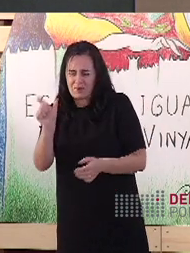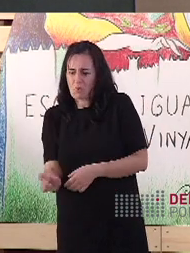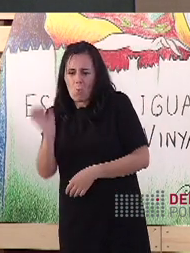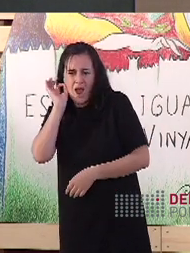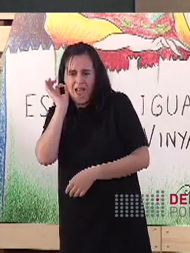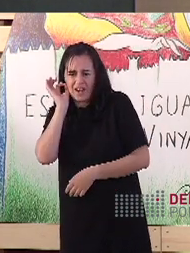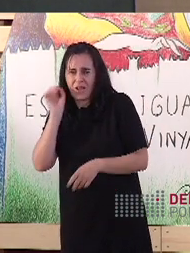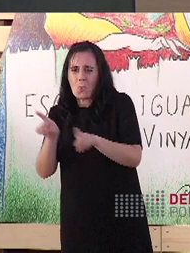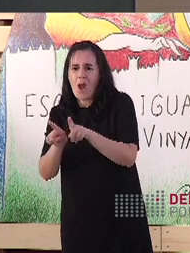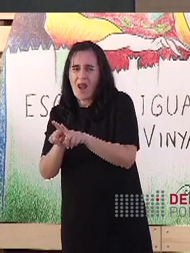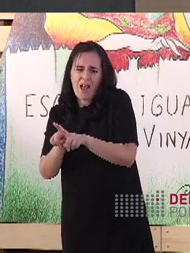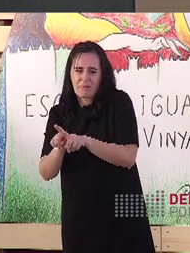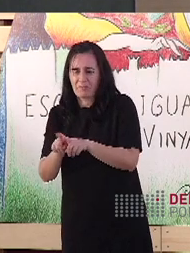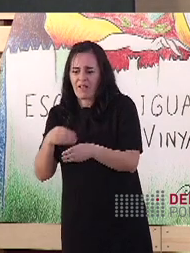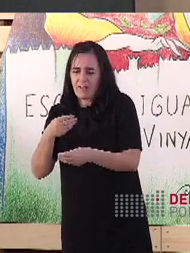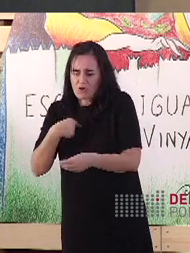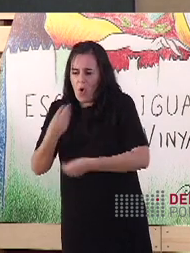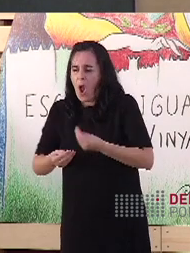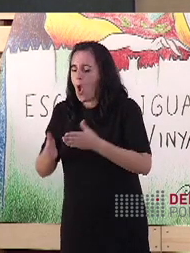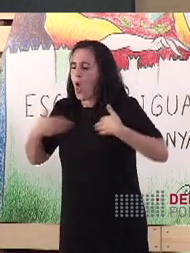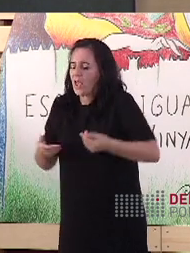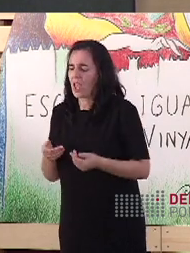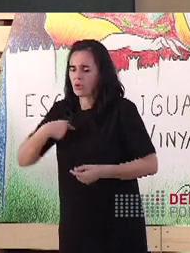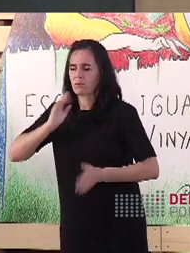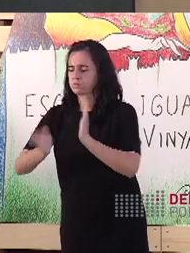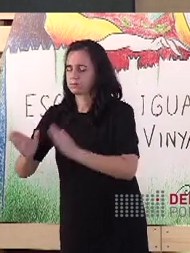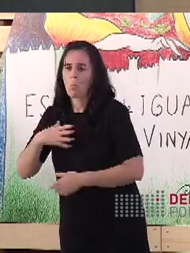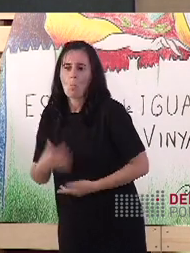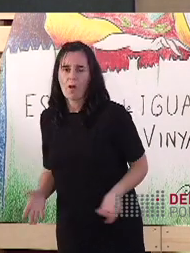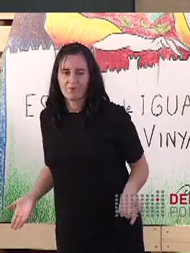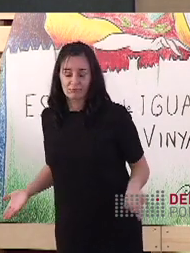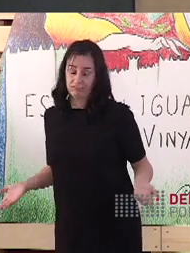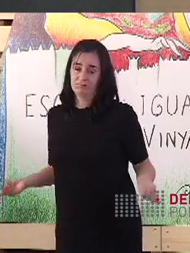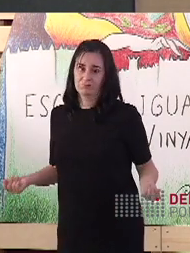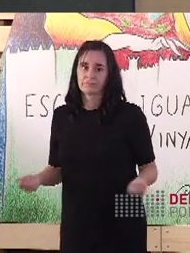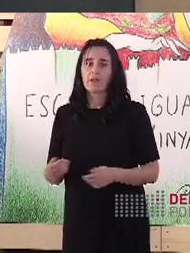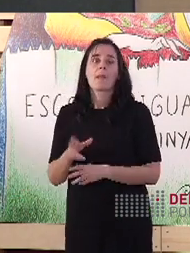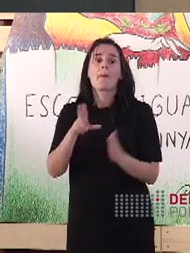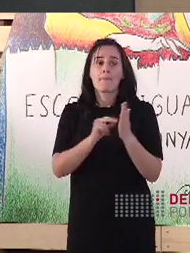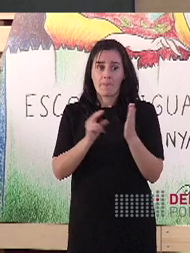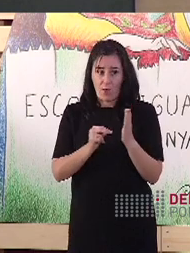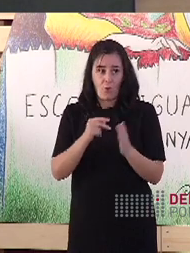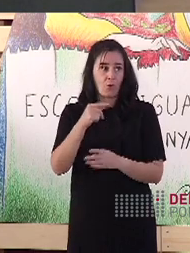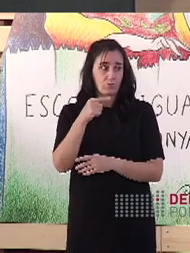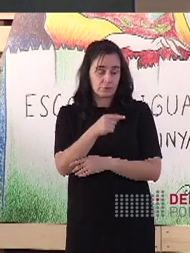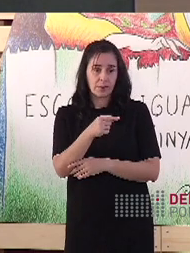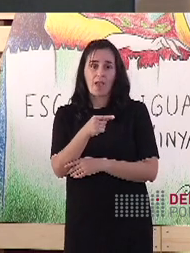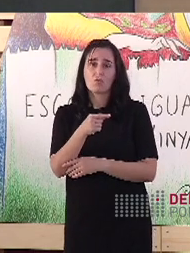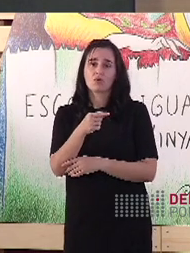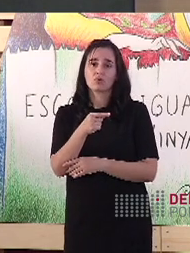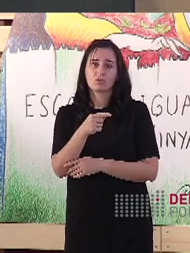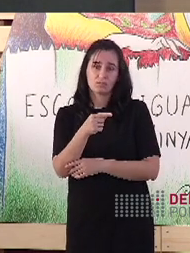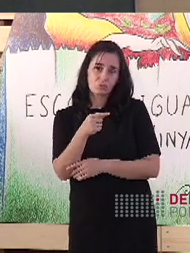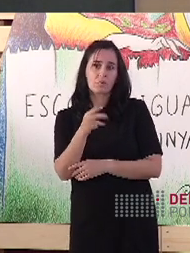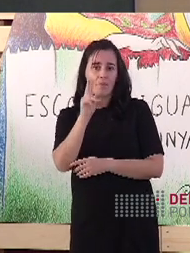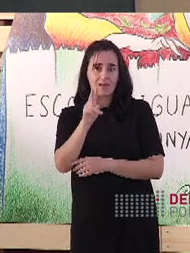con las que se hace lo que quieren? En el vídeo de Yolanda Domínguez hay un momento muy chulo, que podéis ver, en el que salen las representaciones